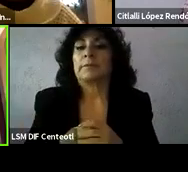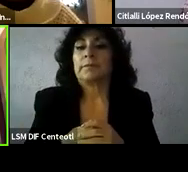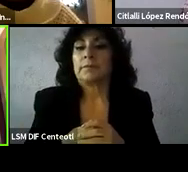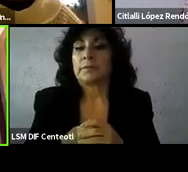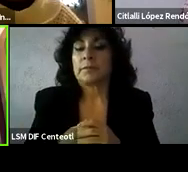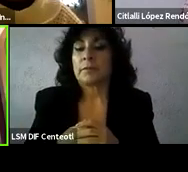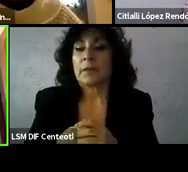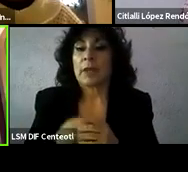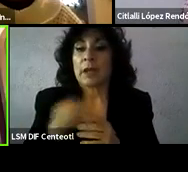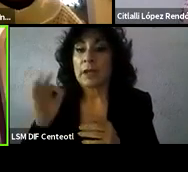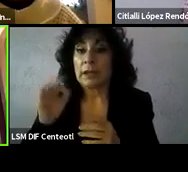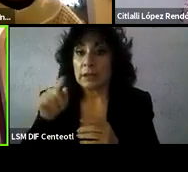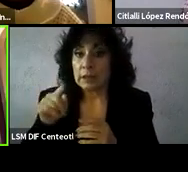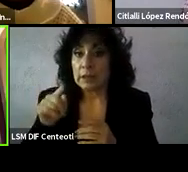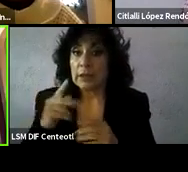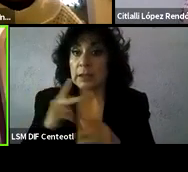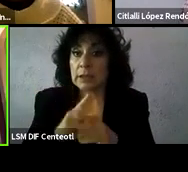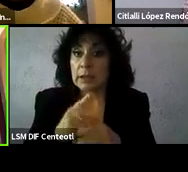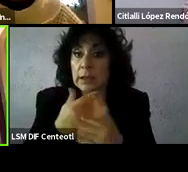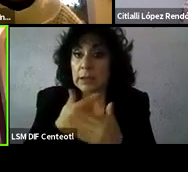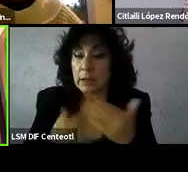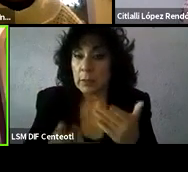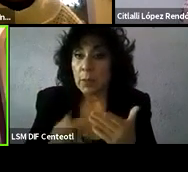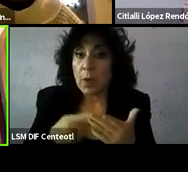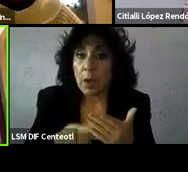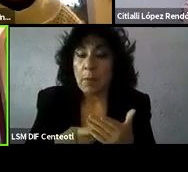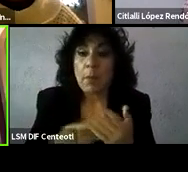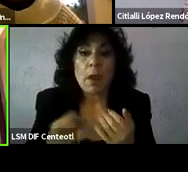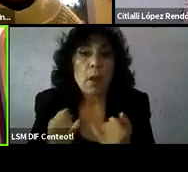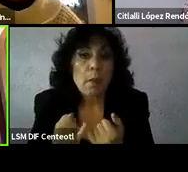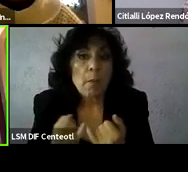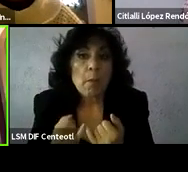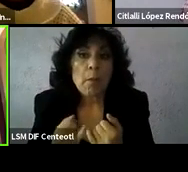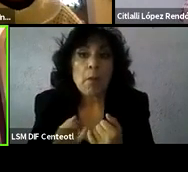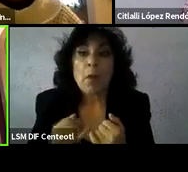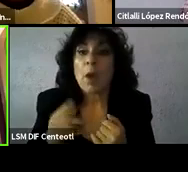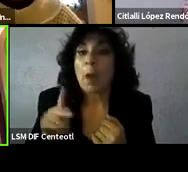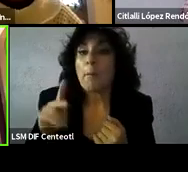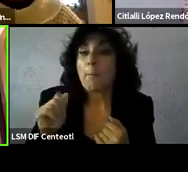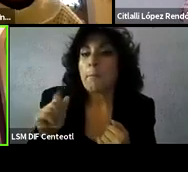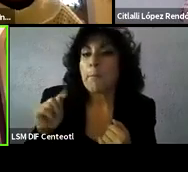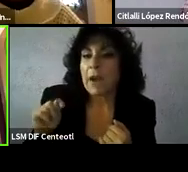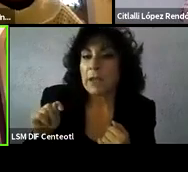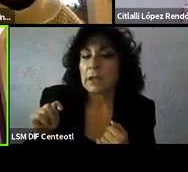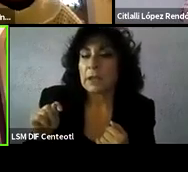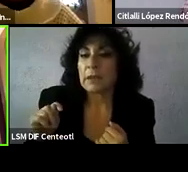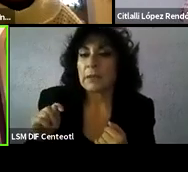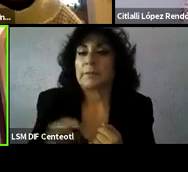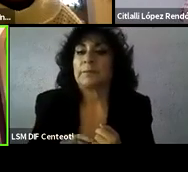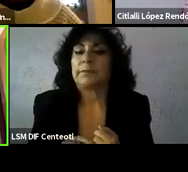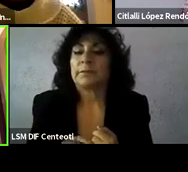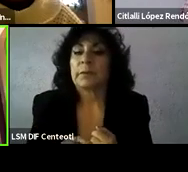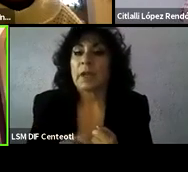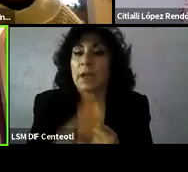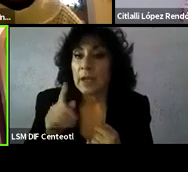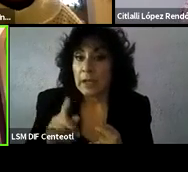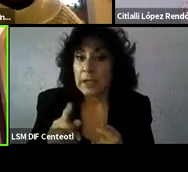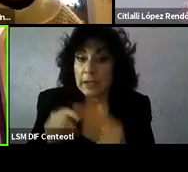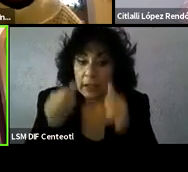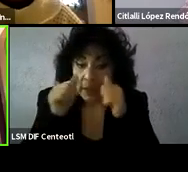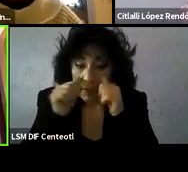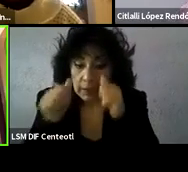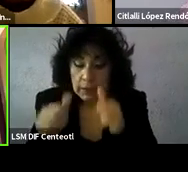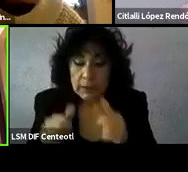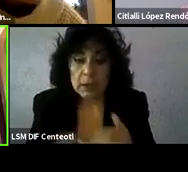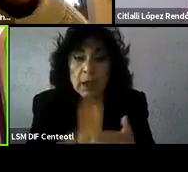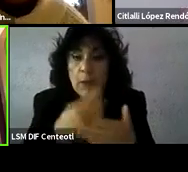en el plan, en el programa anual de trabajo, en el PAT famoso, que es el que va a dar cuenta de todos los programas